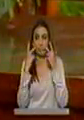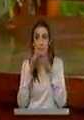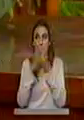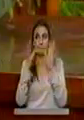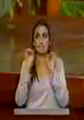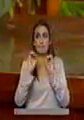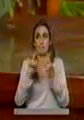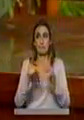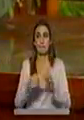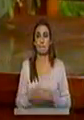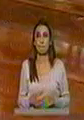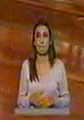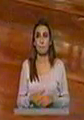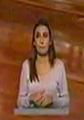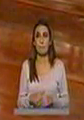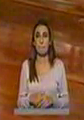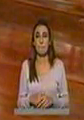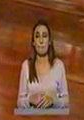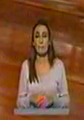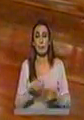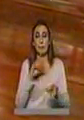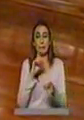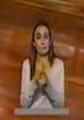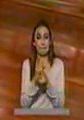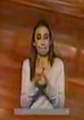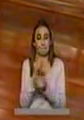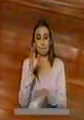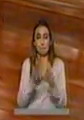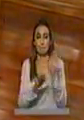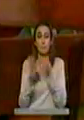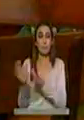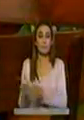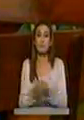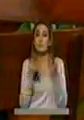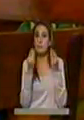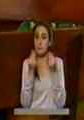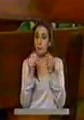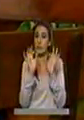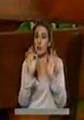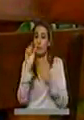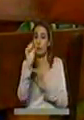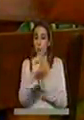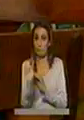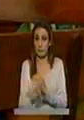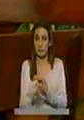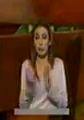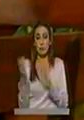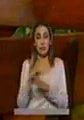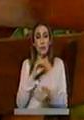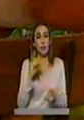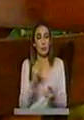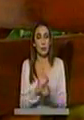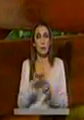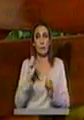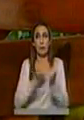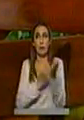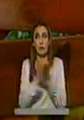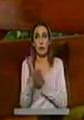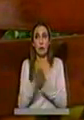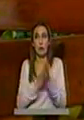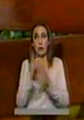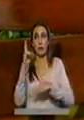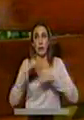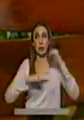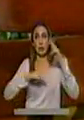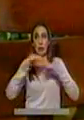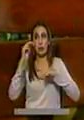oportunidades que visiten al Ecuador. Claro que sí, y eso implica costos convenientes, accesibles, competitivos. Totalmente. Un buen servicio, de acuerdo. Con una buena